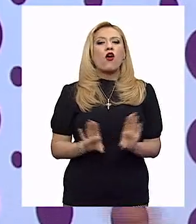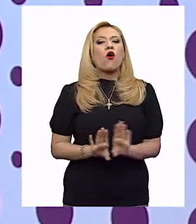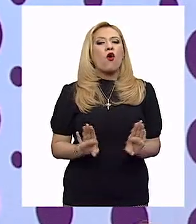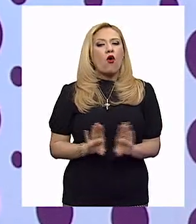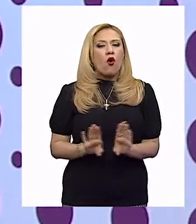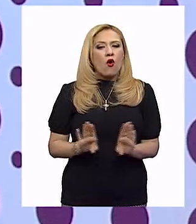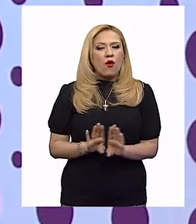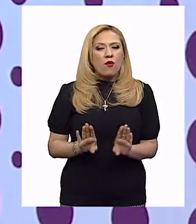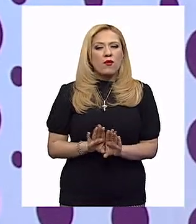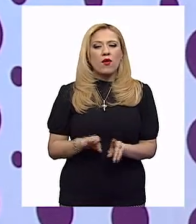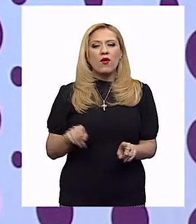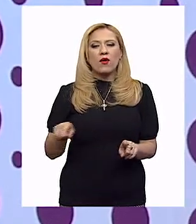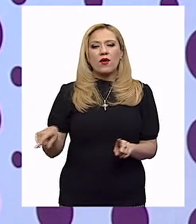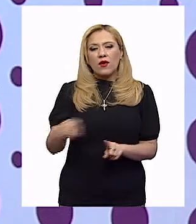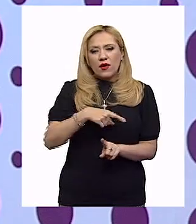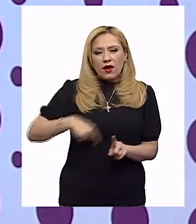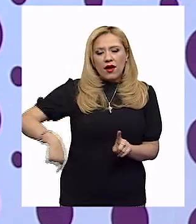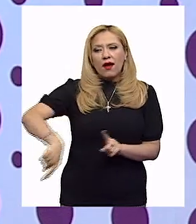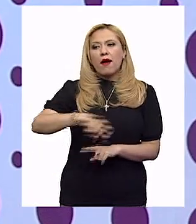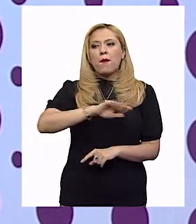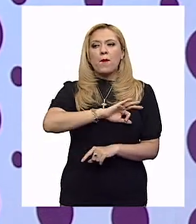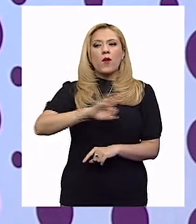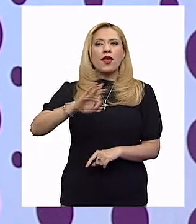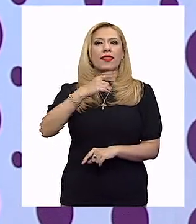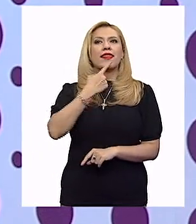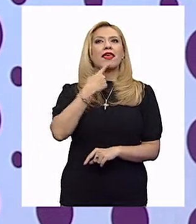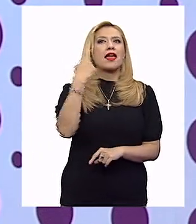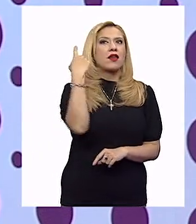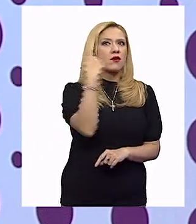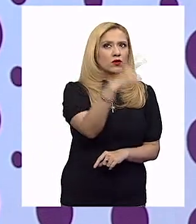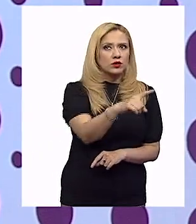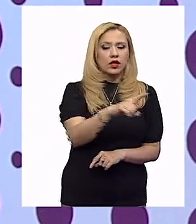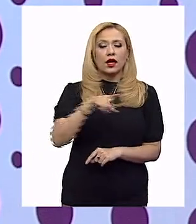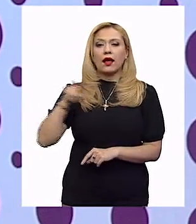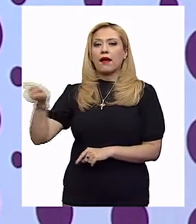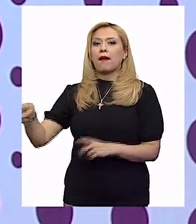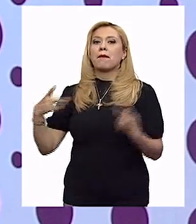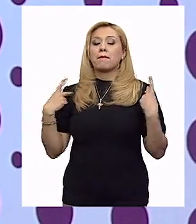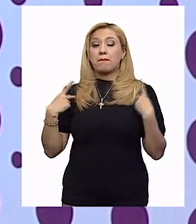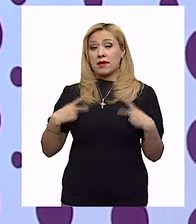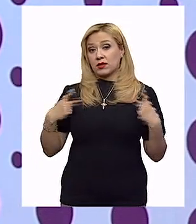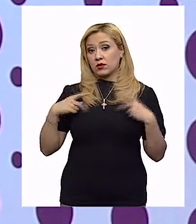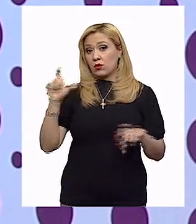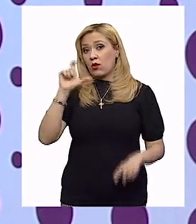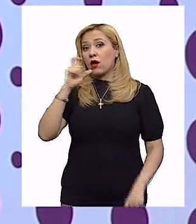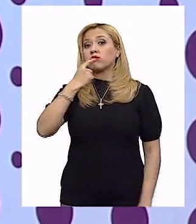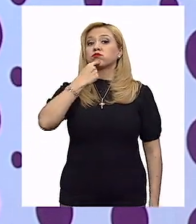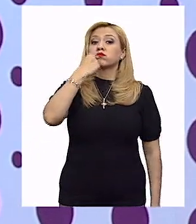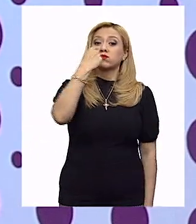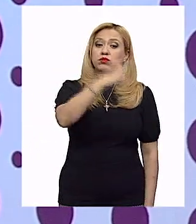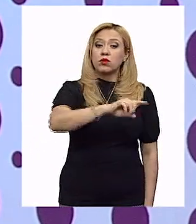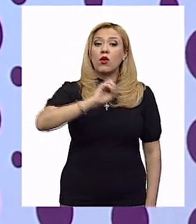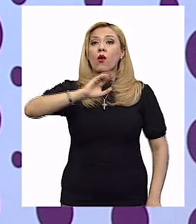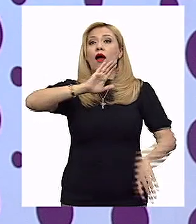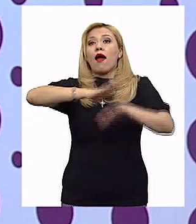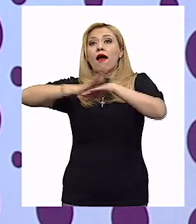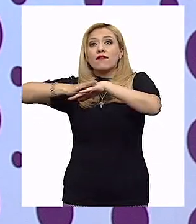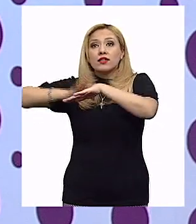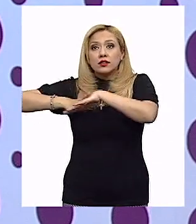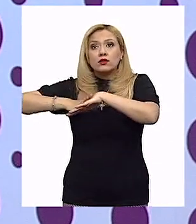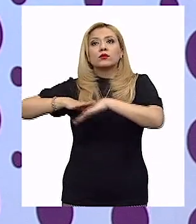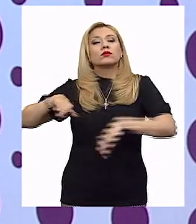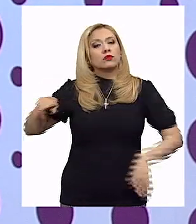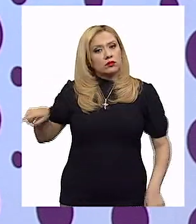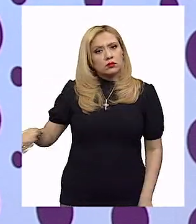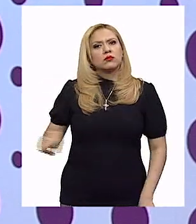estos canales en estas plataformas para poder hacer esta denuncia, que garantice a la persona que va a alertar o va a denunciar o va a dar una información que